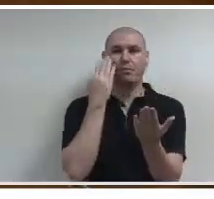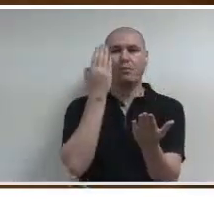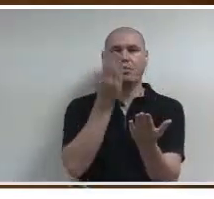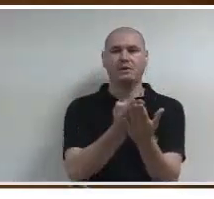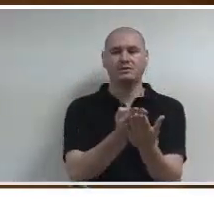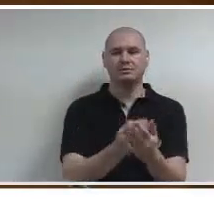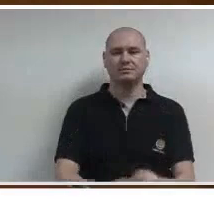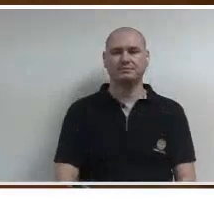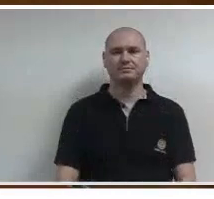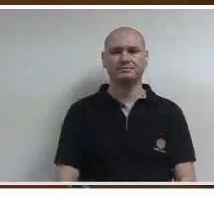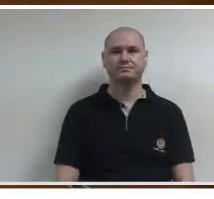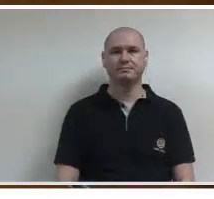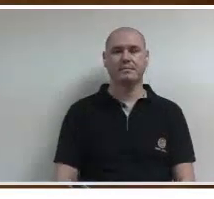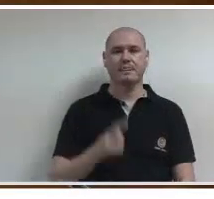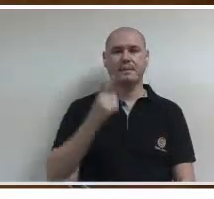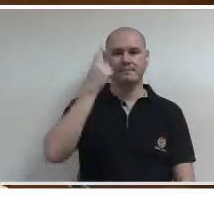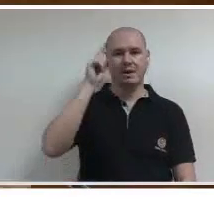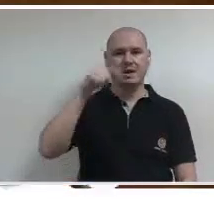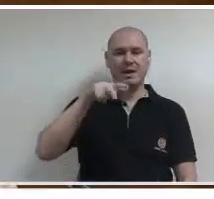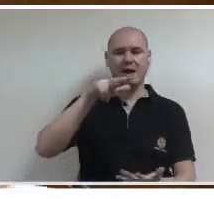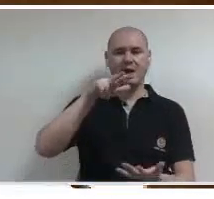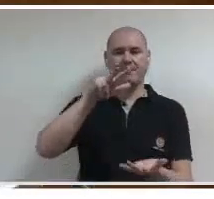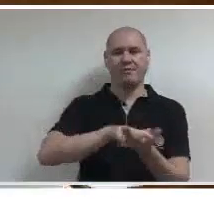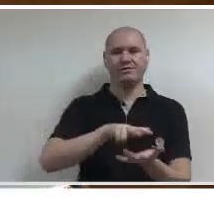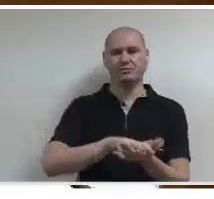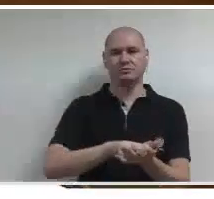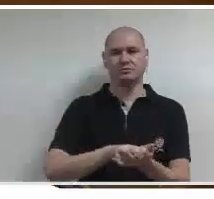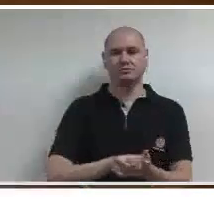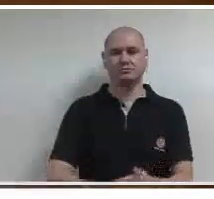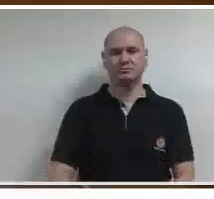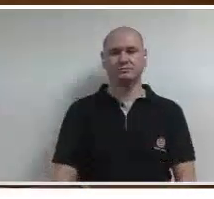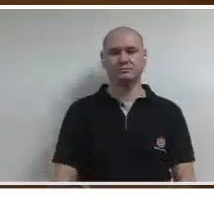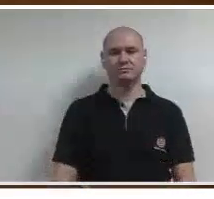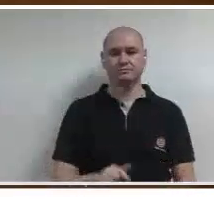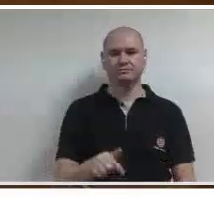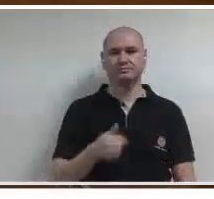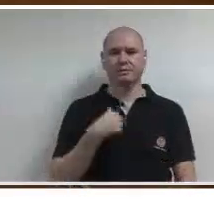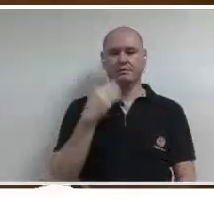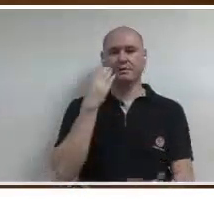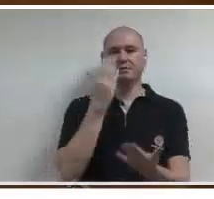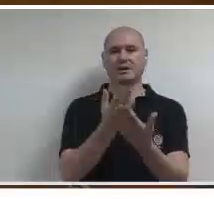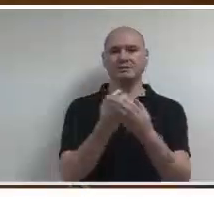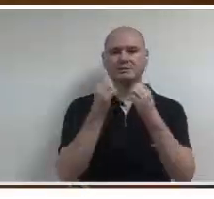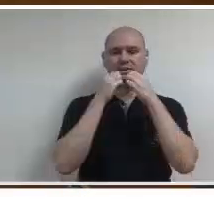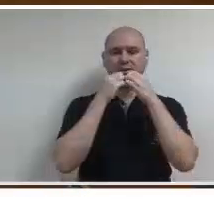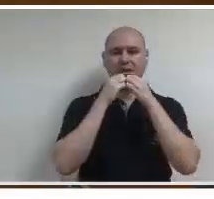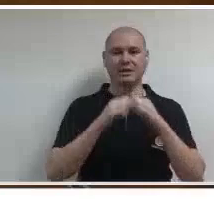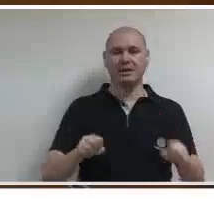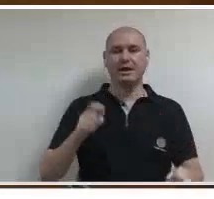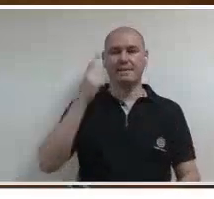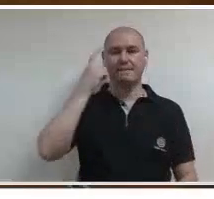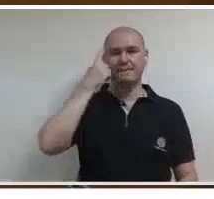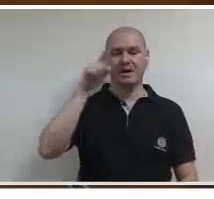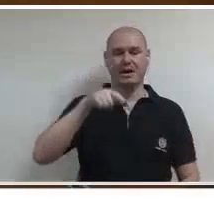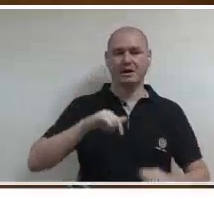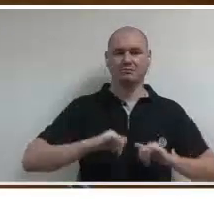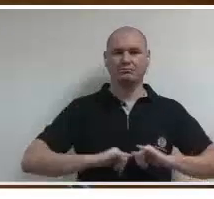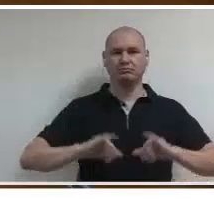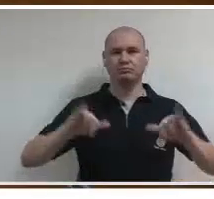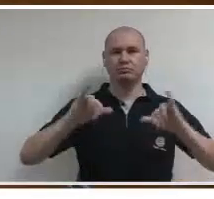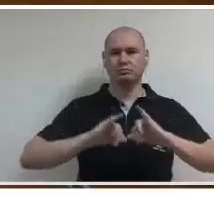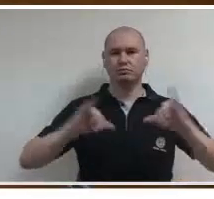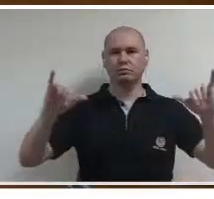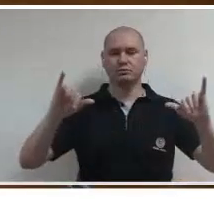Único que están va a FBI, lo quiero va a po, está ahí con va a Añonte. Y que todo eso ya aproba. O pensáramos, vamos a esta